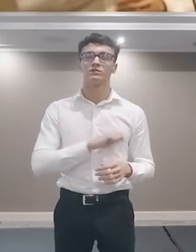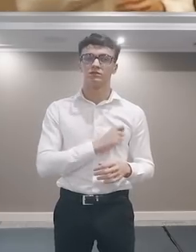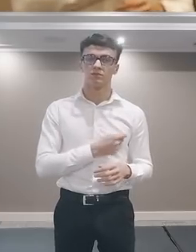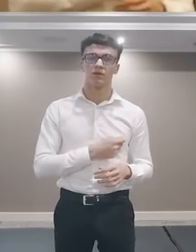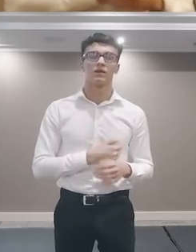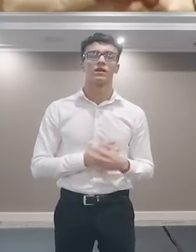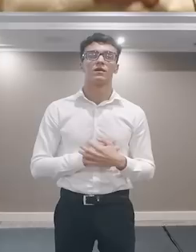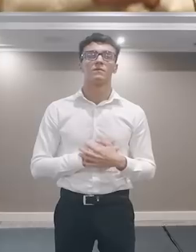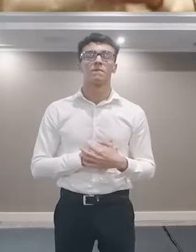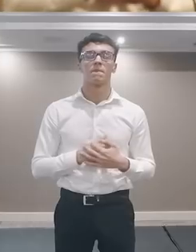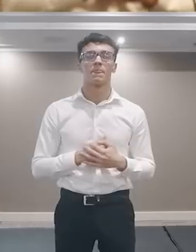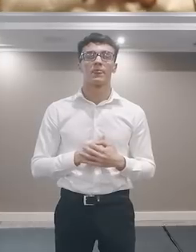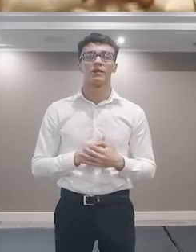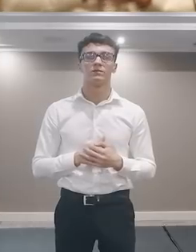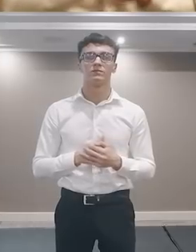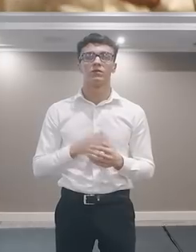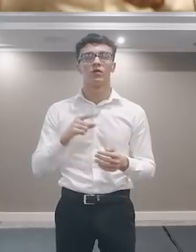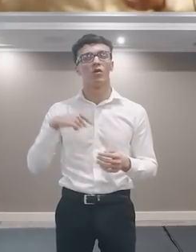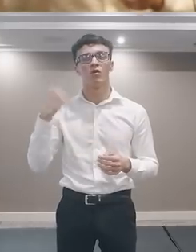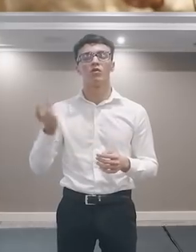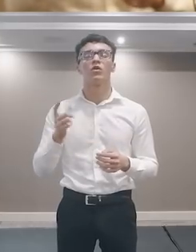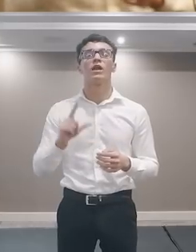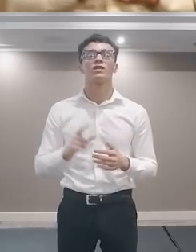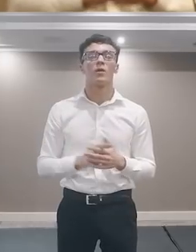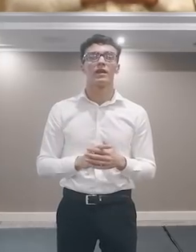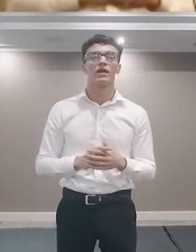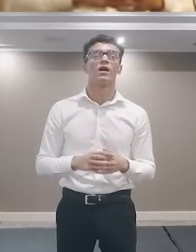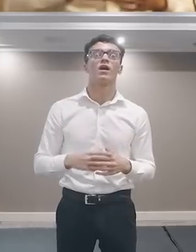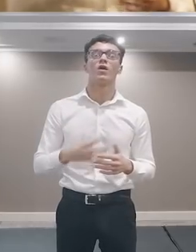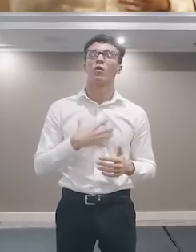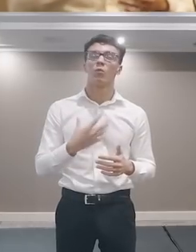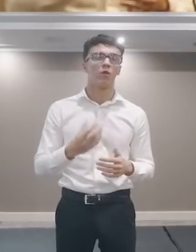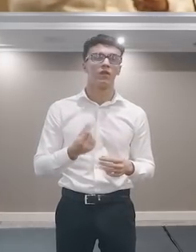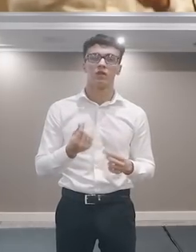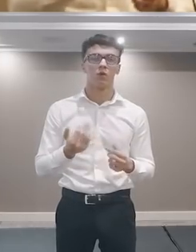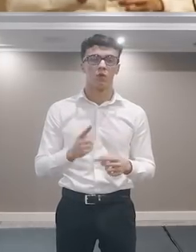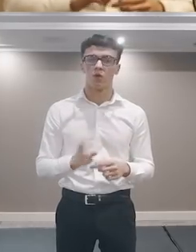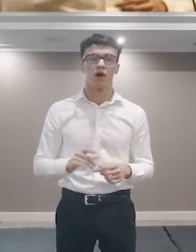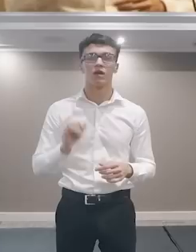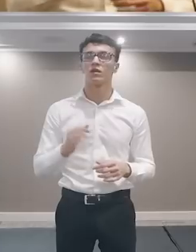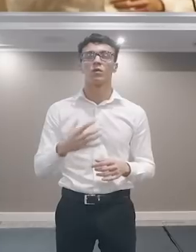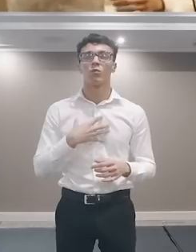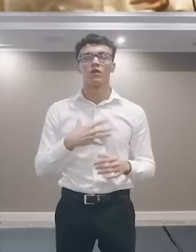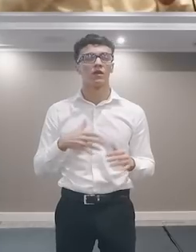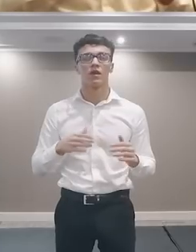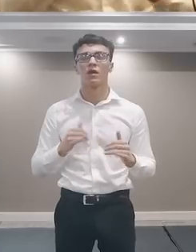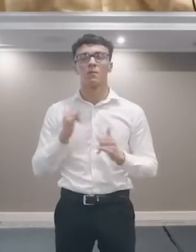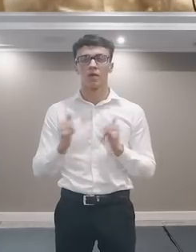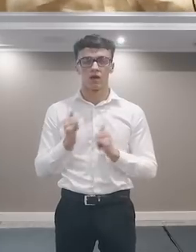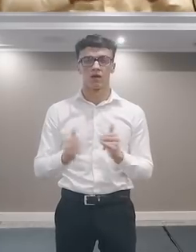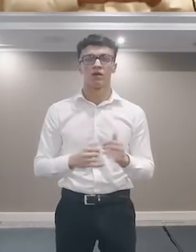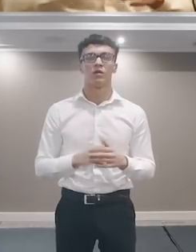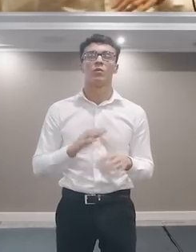en latinoamérica des pero la situación muchas cosas no tienen la capacidad de ahorro ni la capacidad de irse de vacaciones y ese muy lejos y más cuando tienes una responsabilidad